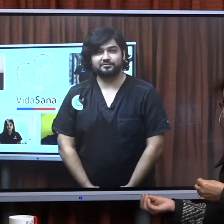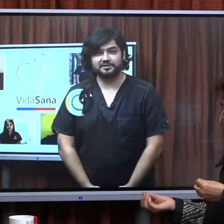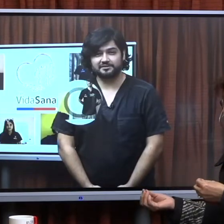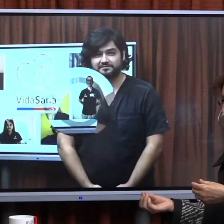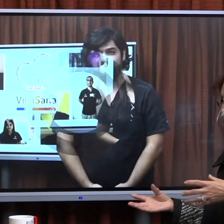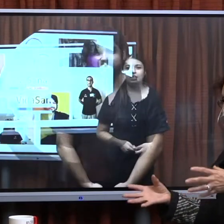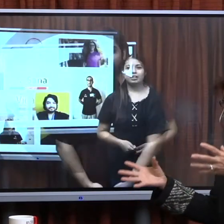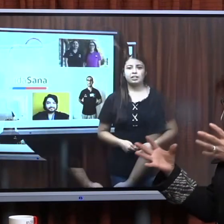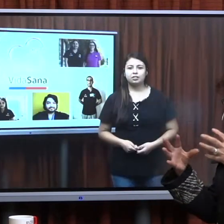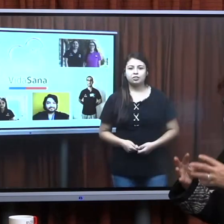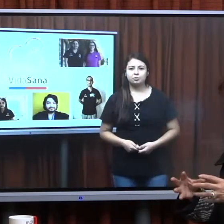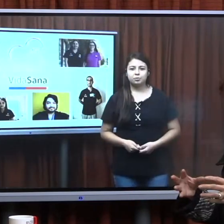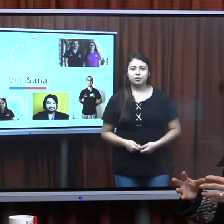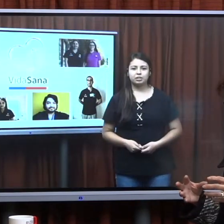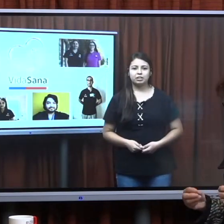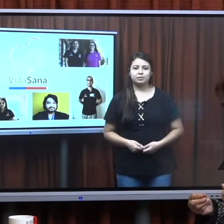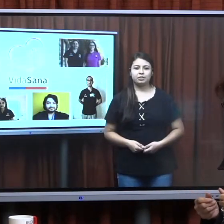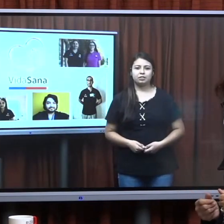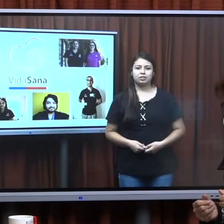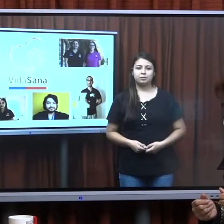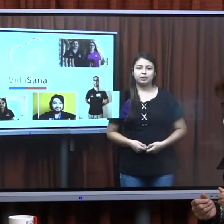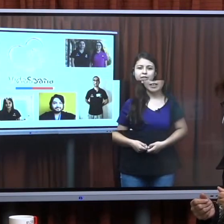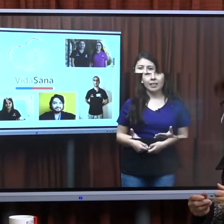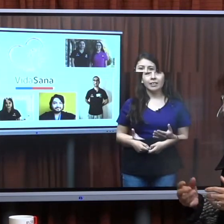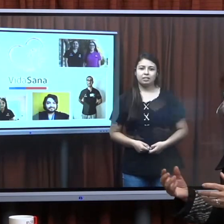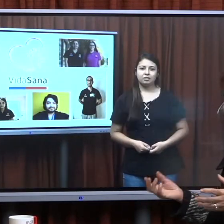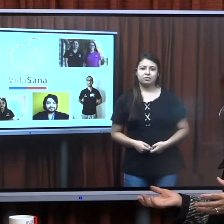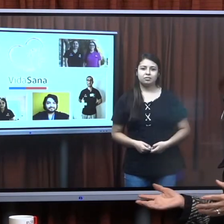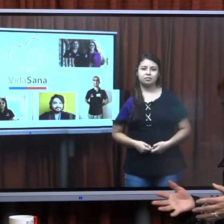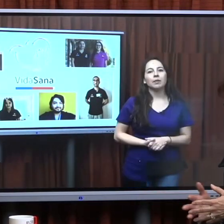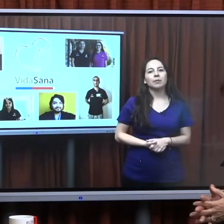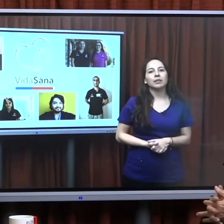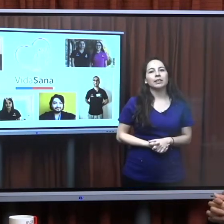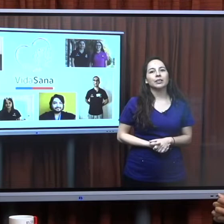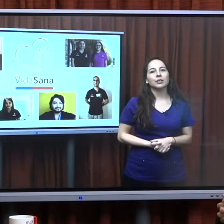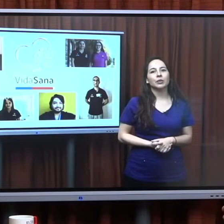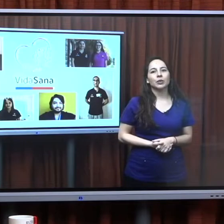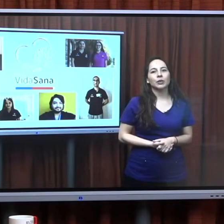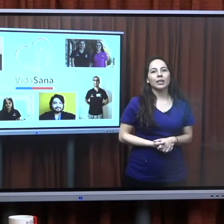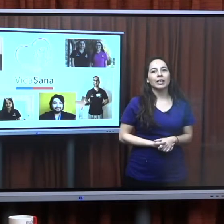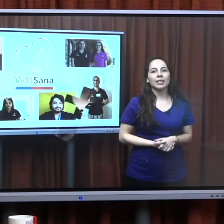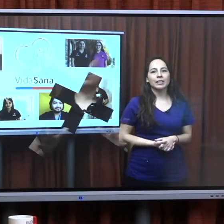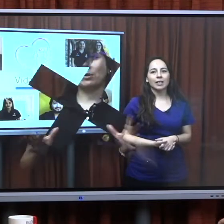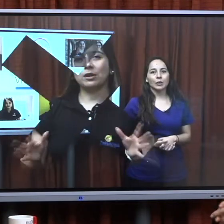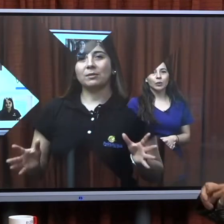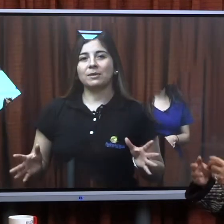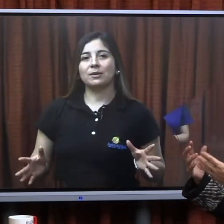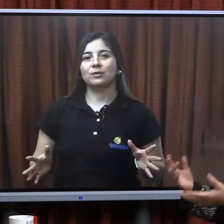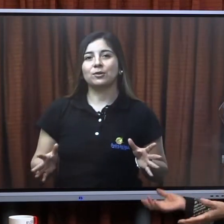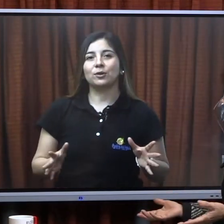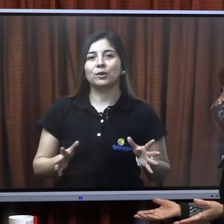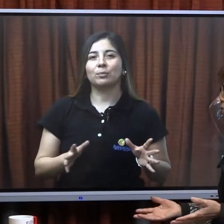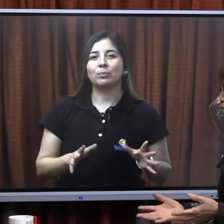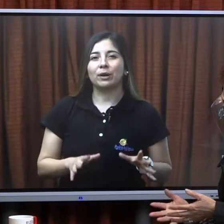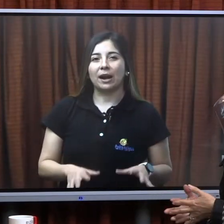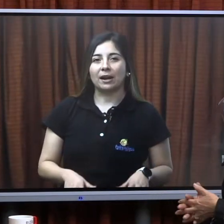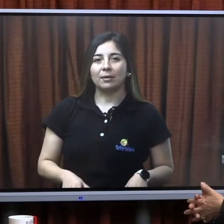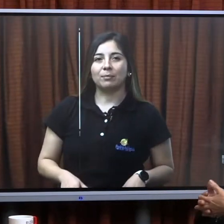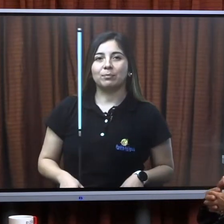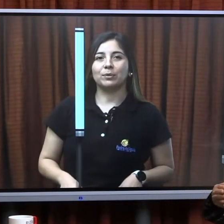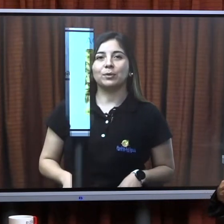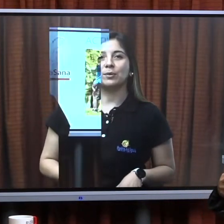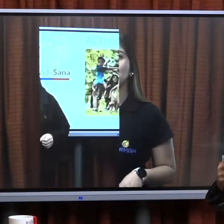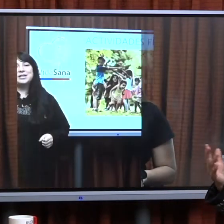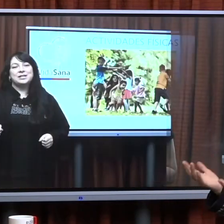Participamos también en el intersector en la Mesa de Prevención de la Violencia contra las Mujeres en el Consejo de Seguridad